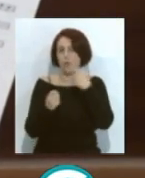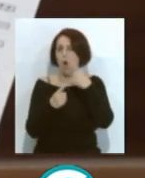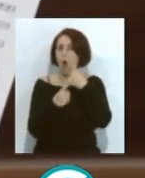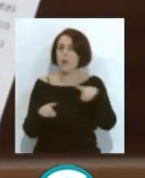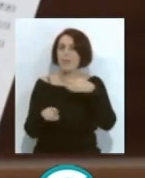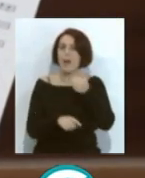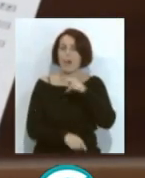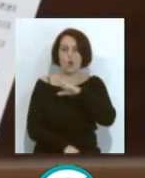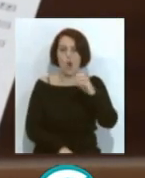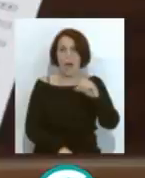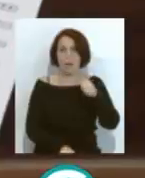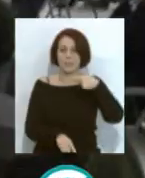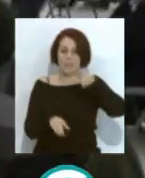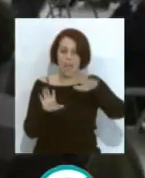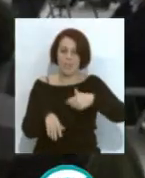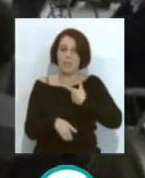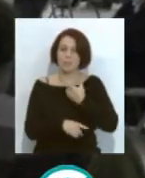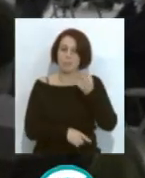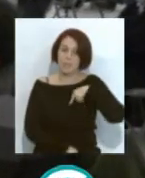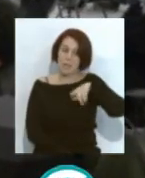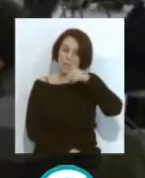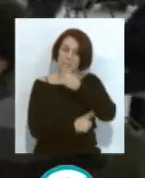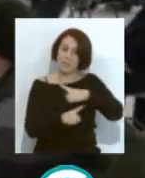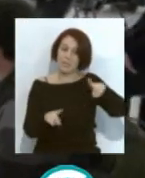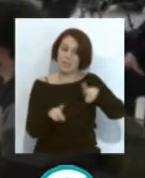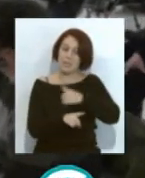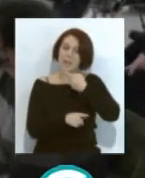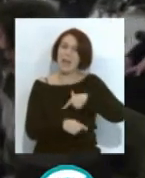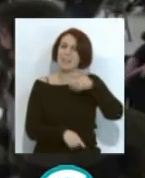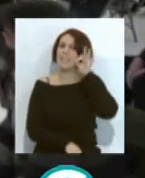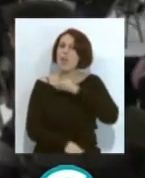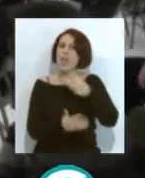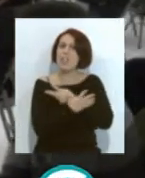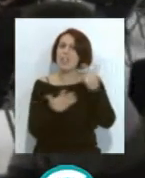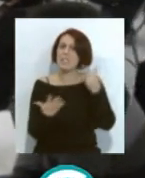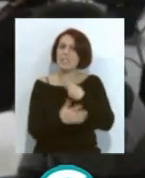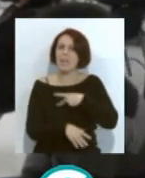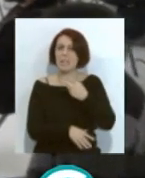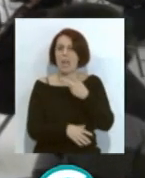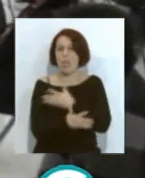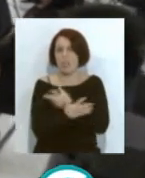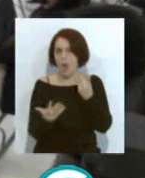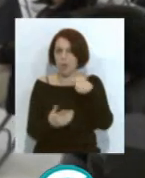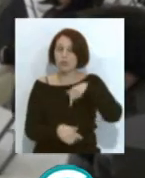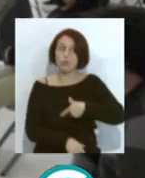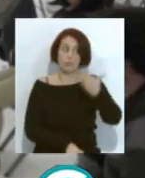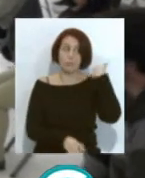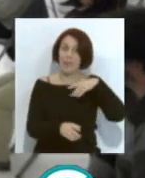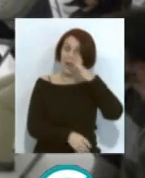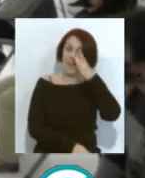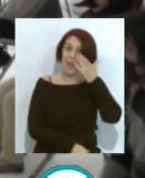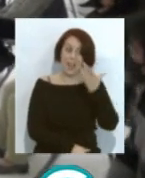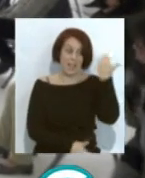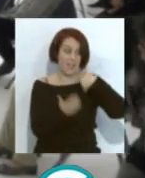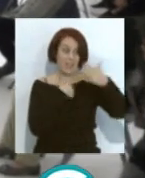Orquesta Barroca de Cádiz con piezas del carnaval del siglo XVII y XVIII que en aquel entonces sonaron en los